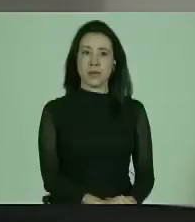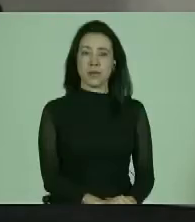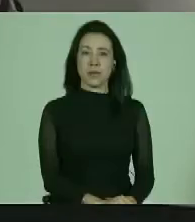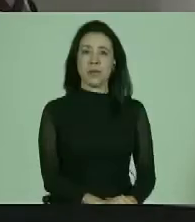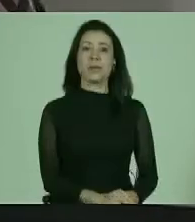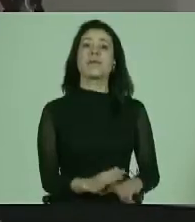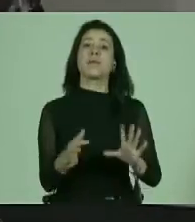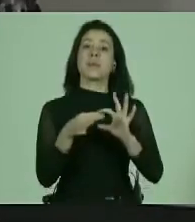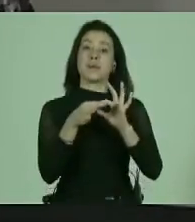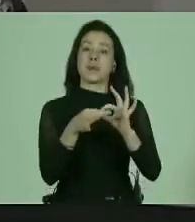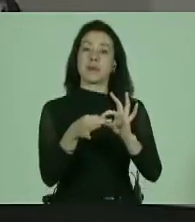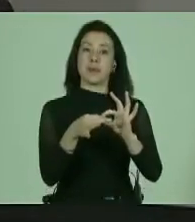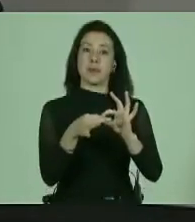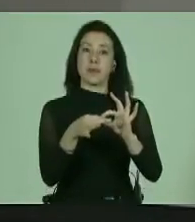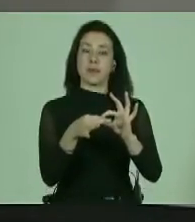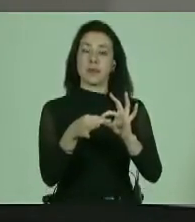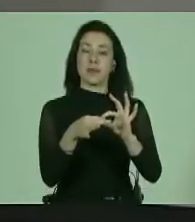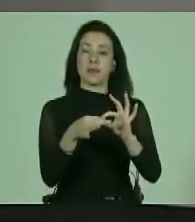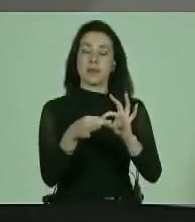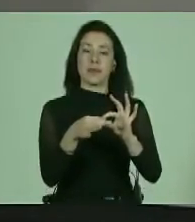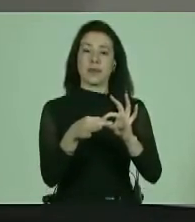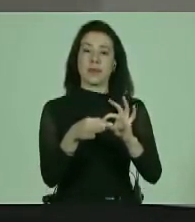bueno muchas gracias